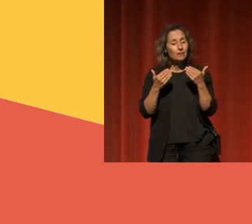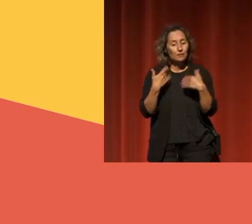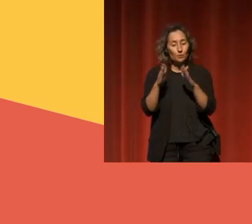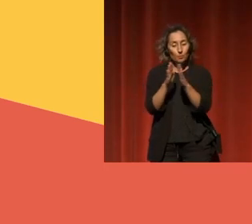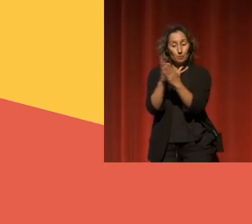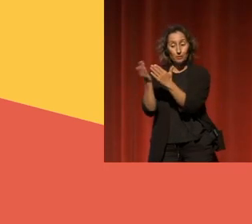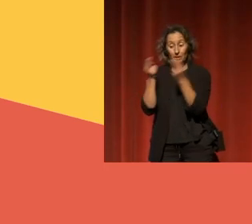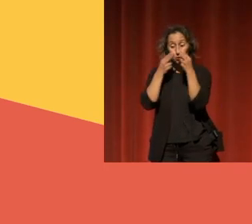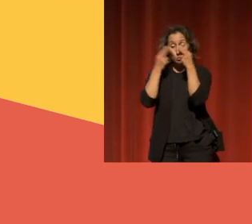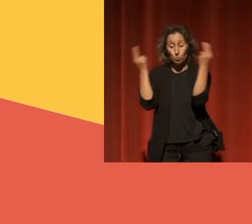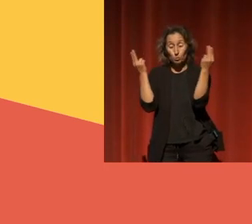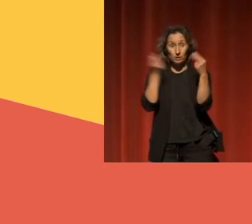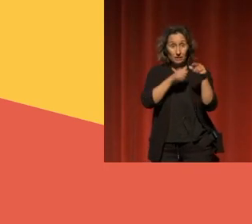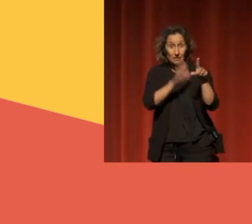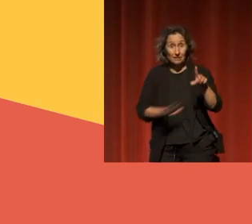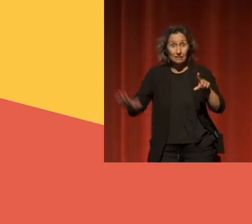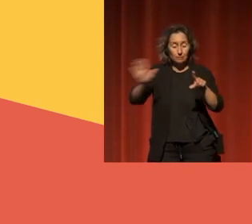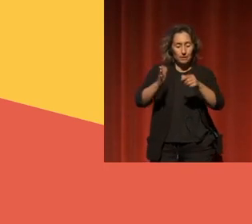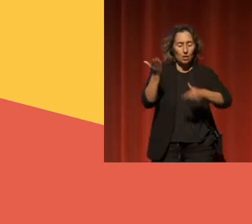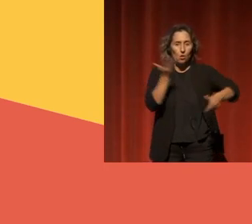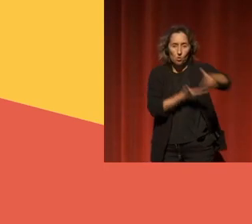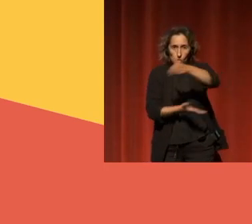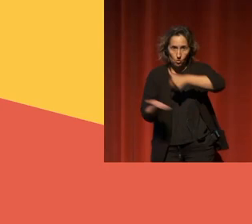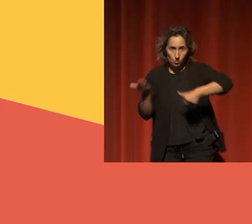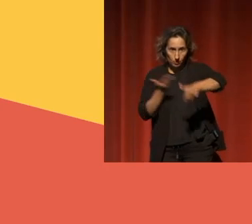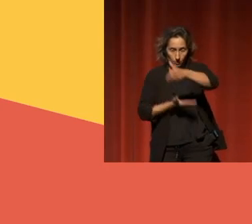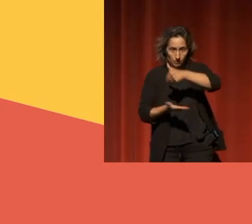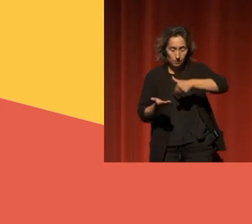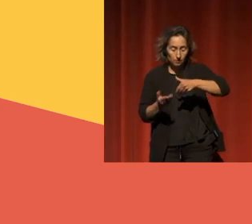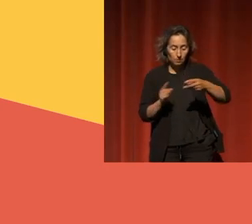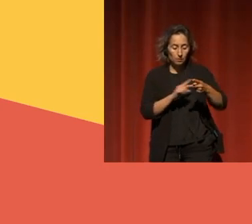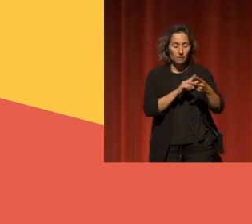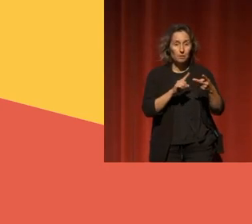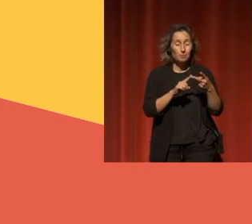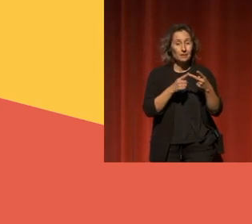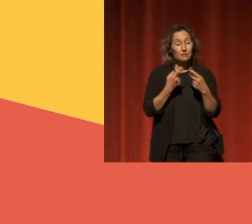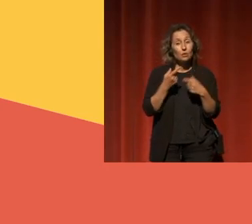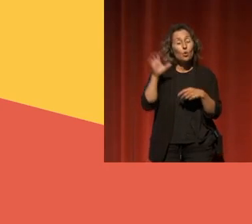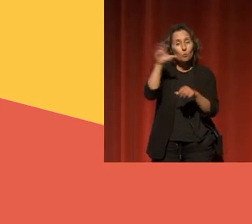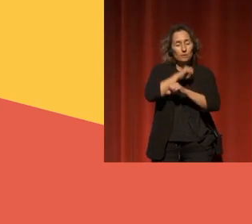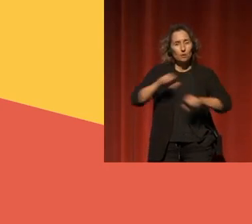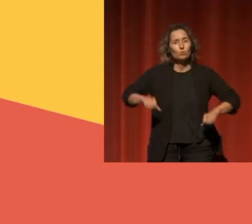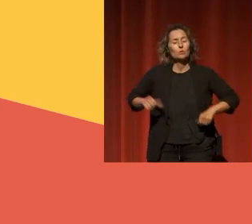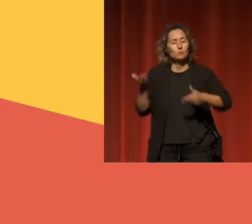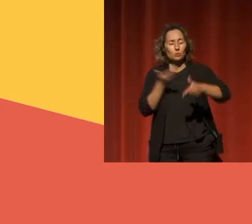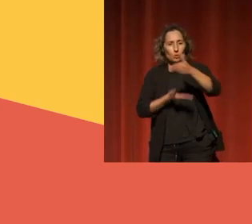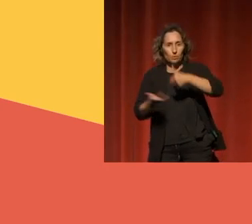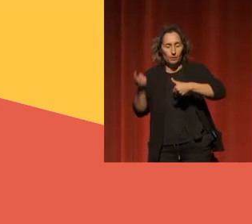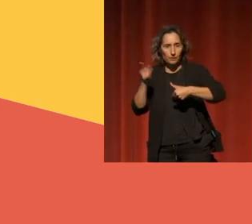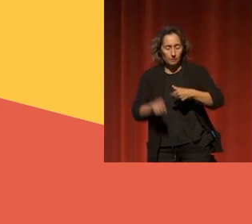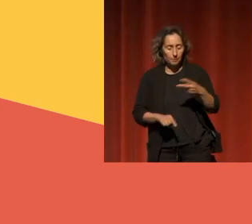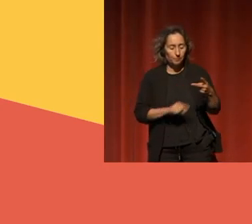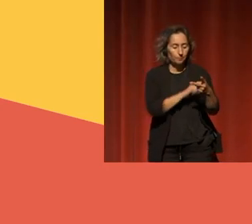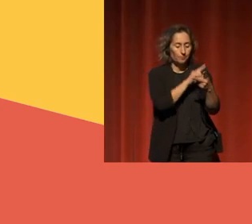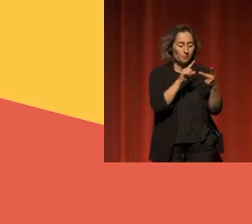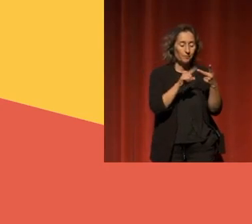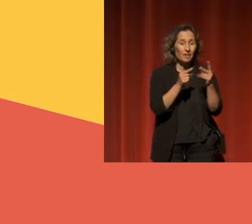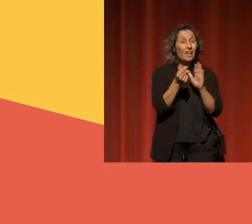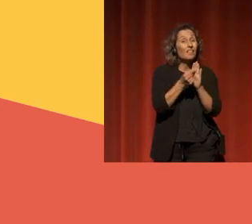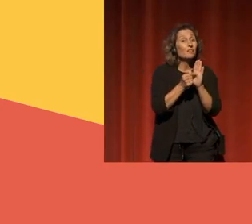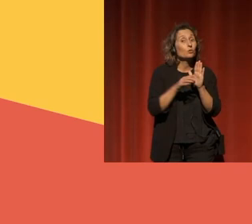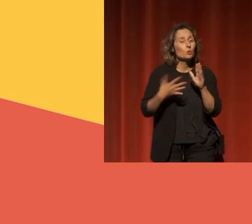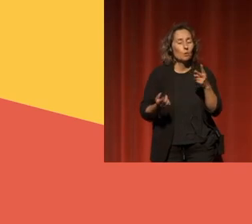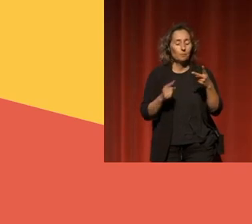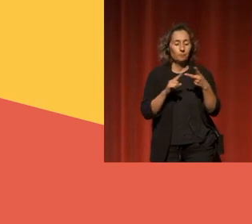bibliotecas públicas en España y con la colaboración de las comunidades autónomas también hemos con datos de